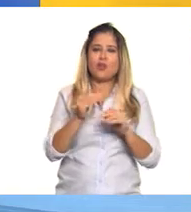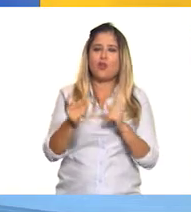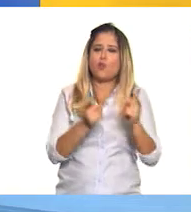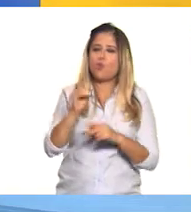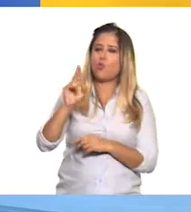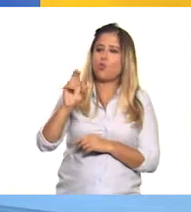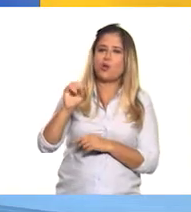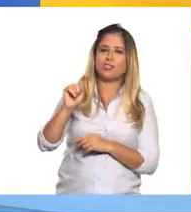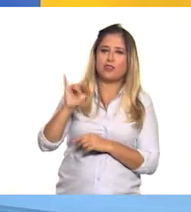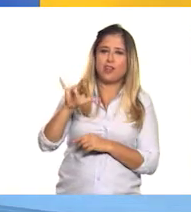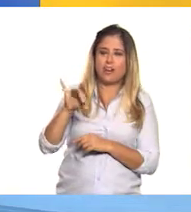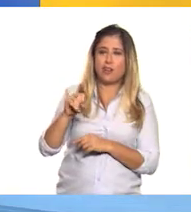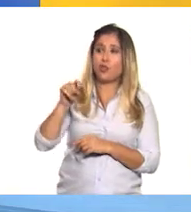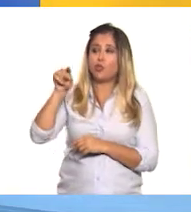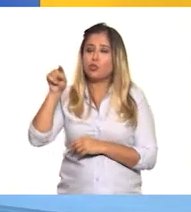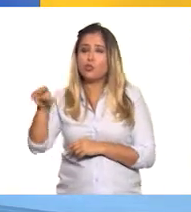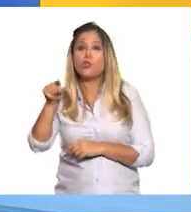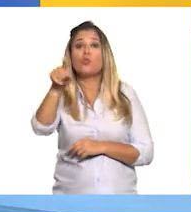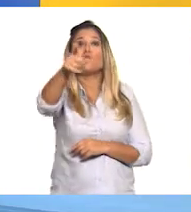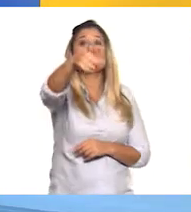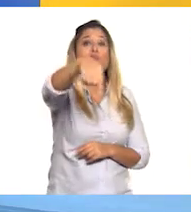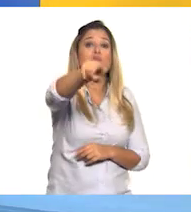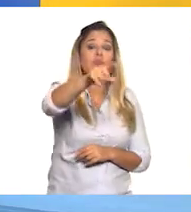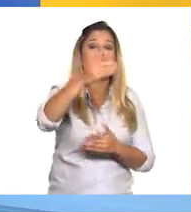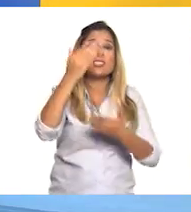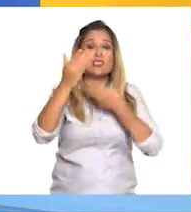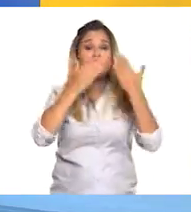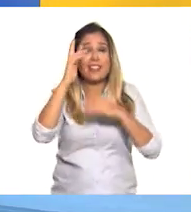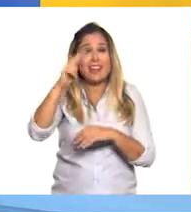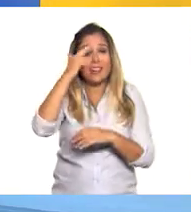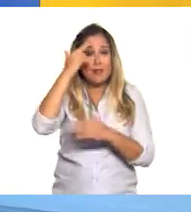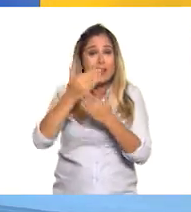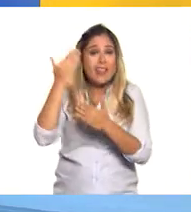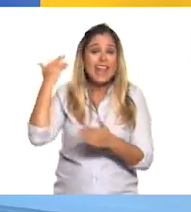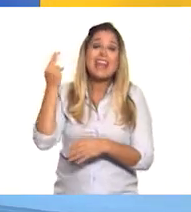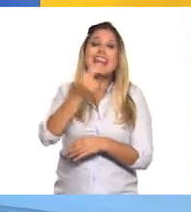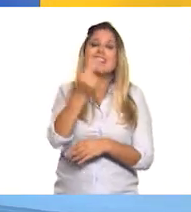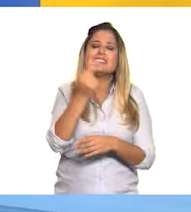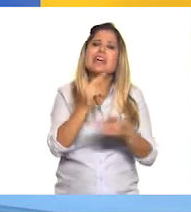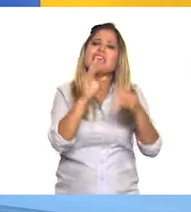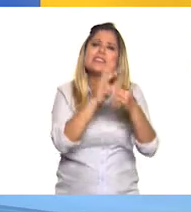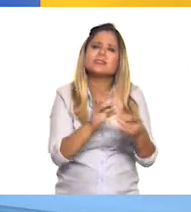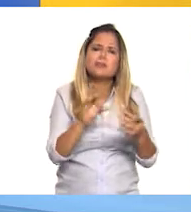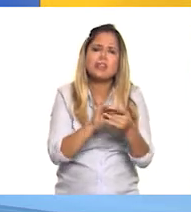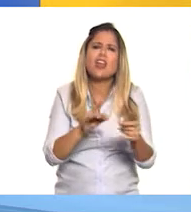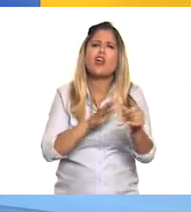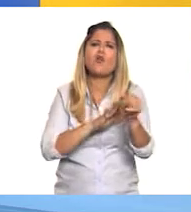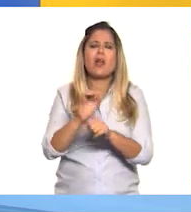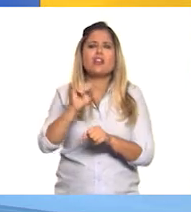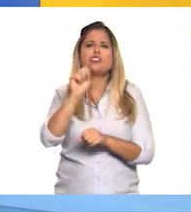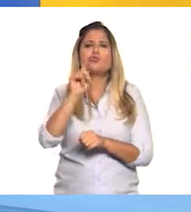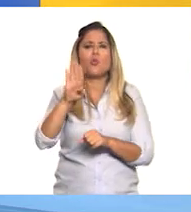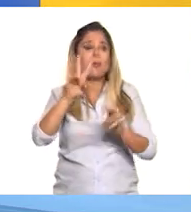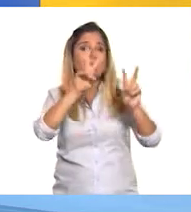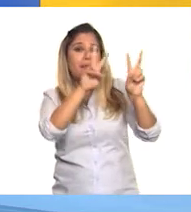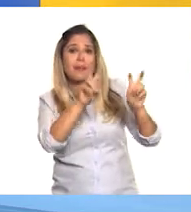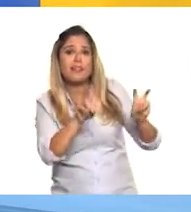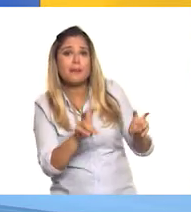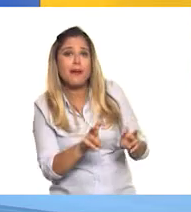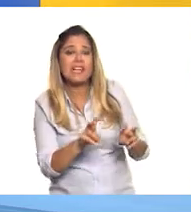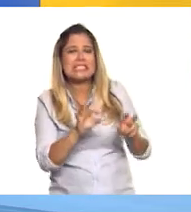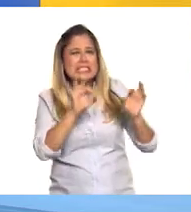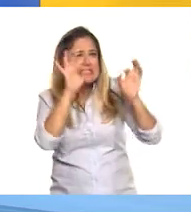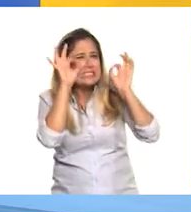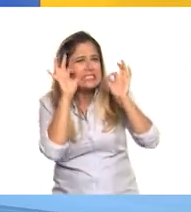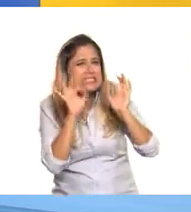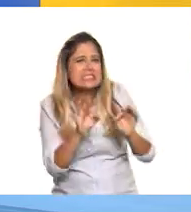tú, Ton y nuestros estudiantes en casa lo recuerdan, es necesario definir a partir de subtemas, con más